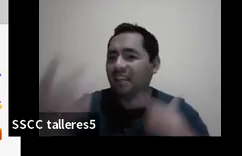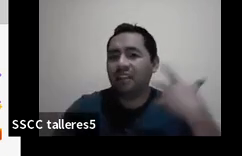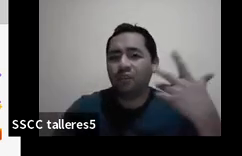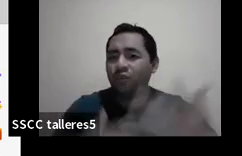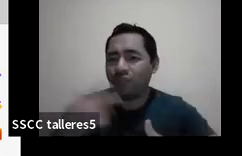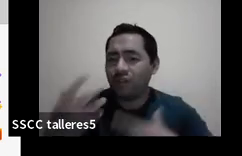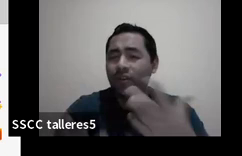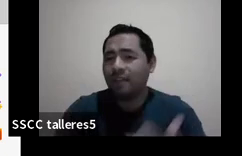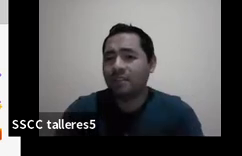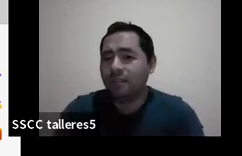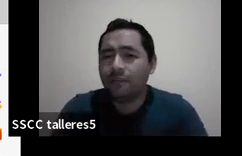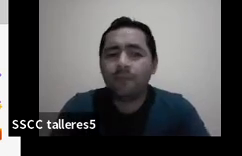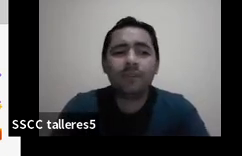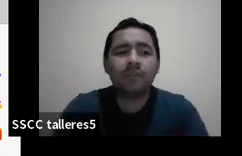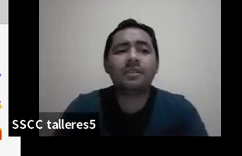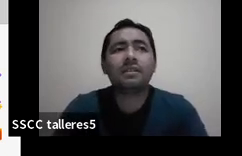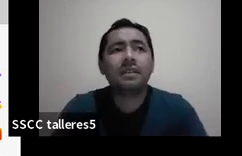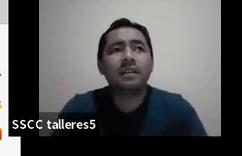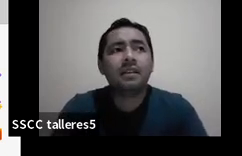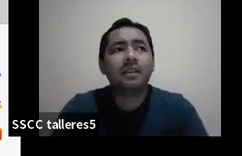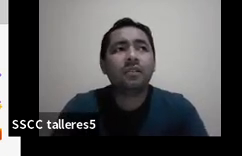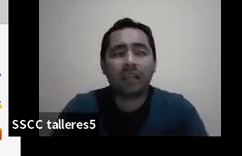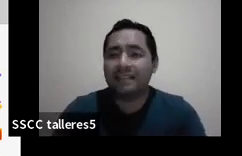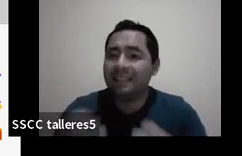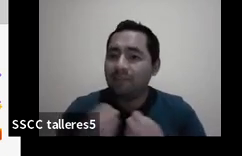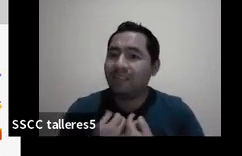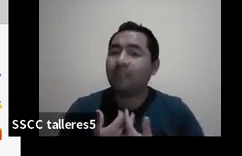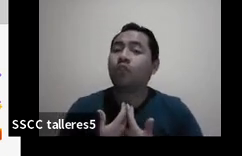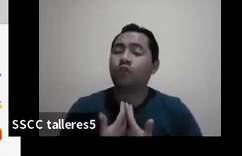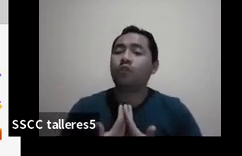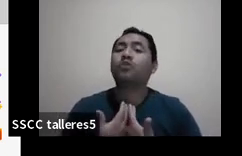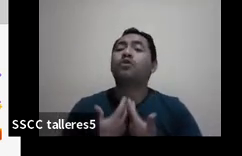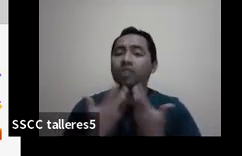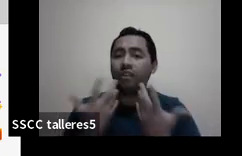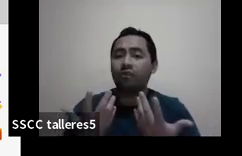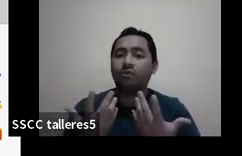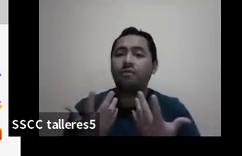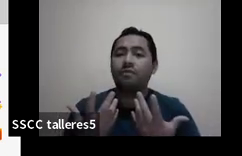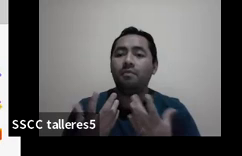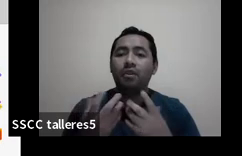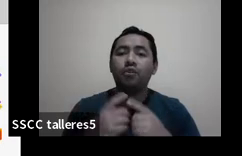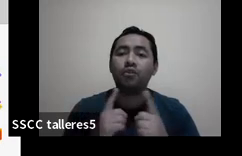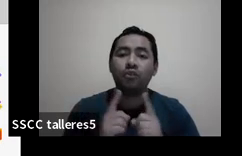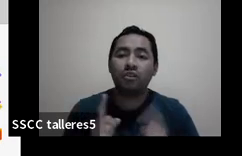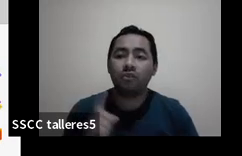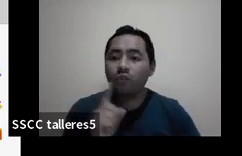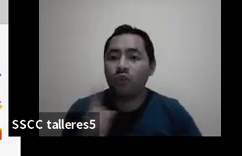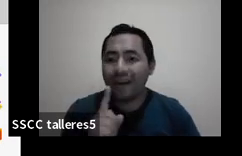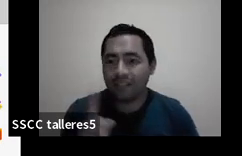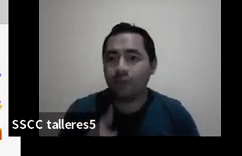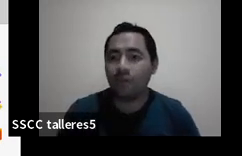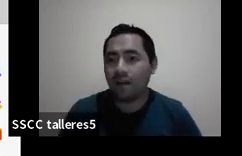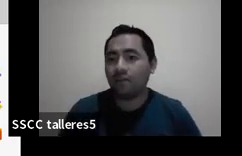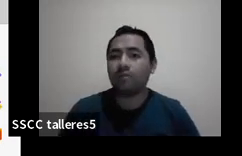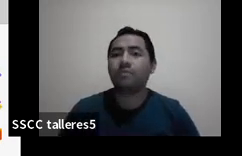emiten quejidos y cosas así, ¿no? Entonces, o sea, sí emiten los sordos sonidos, pero son sonidos